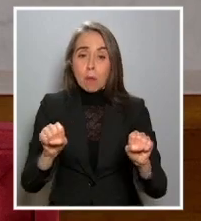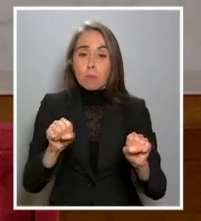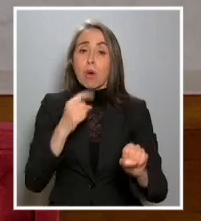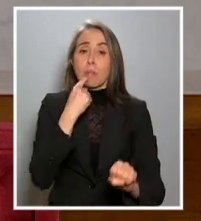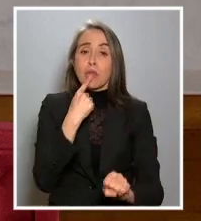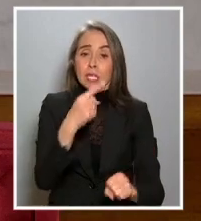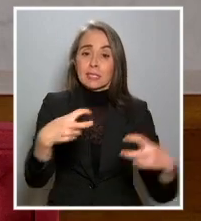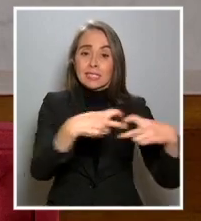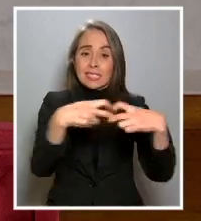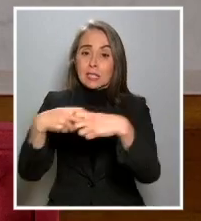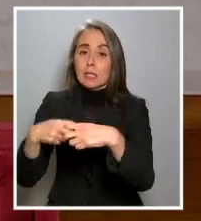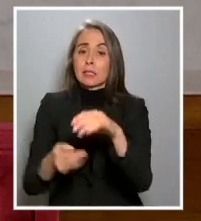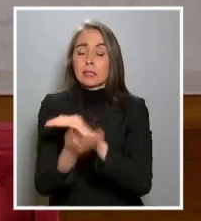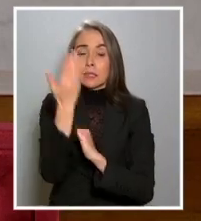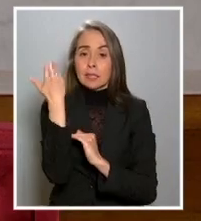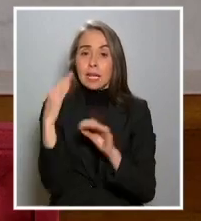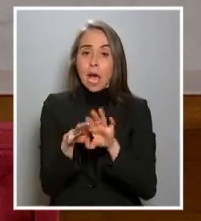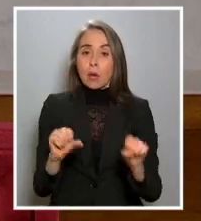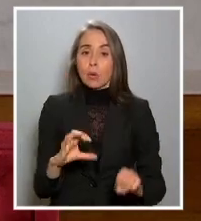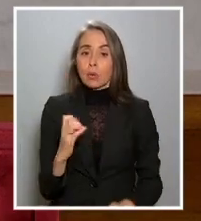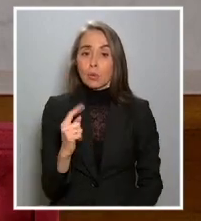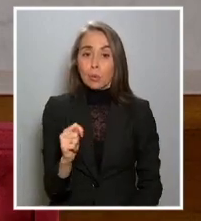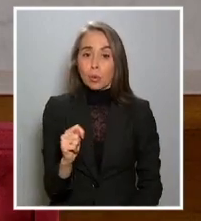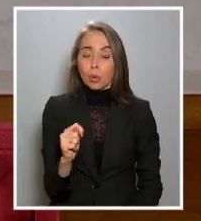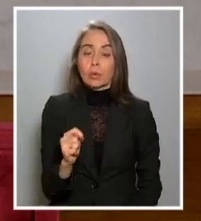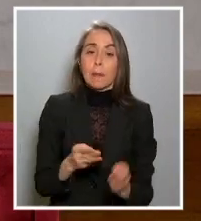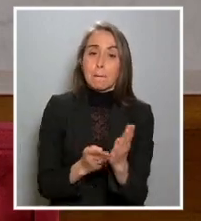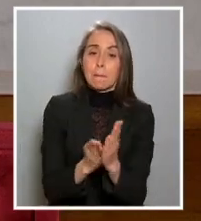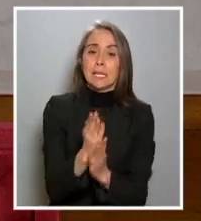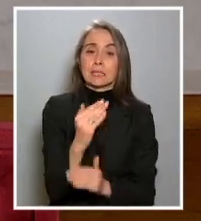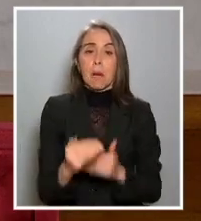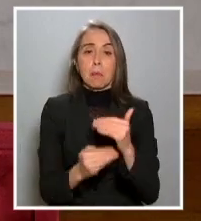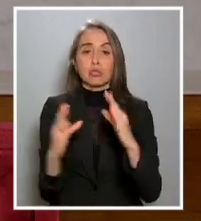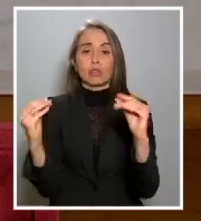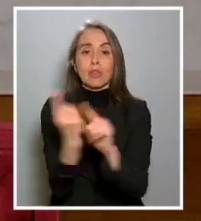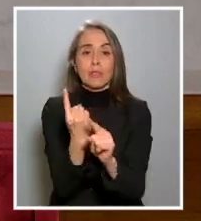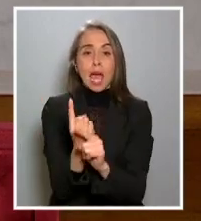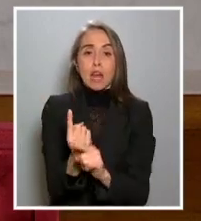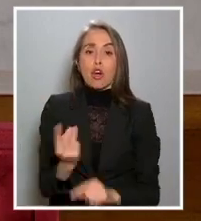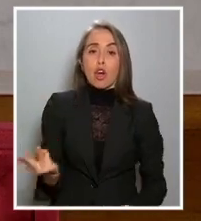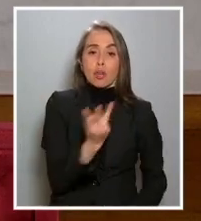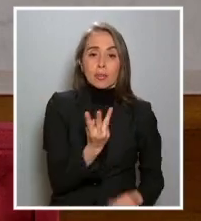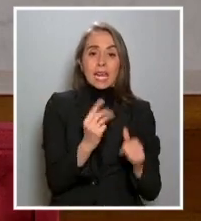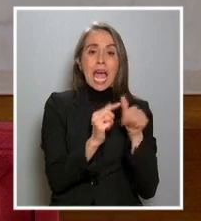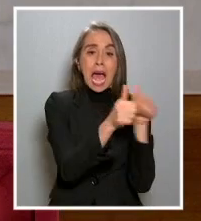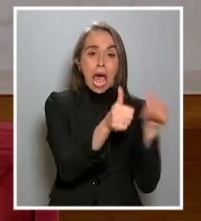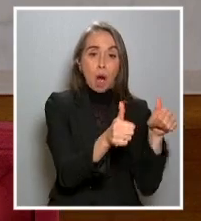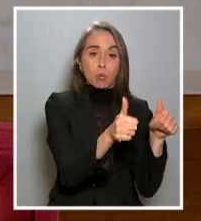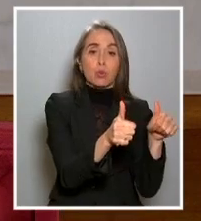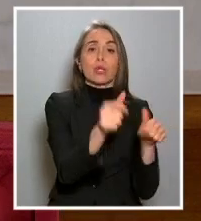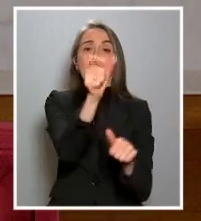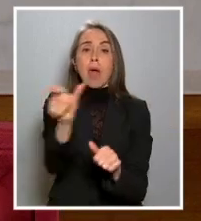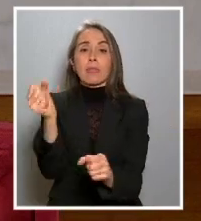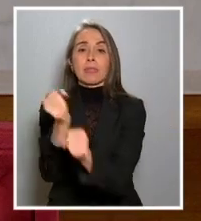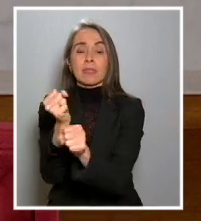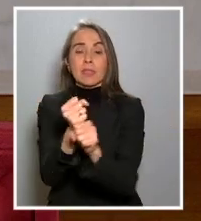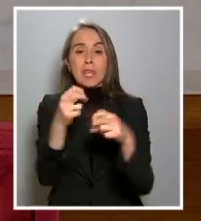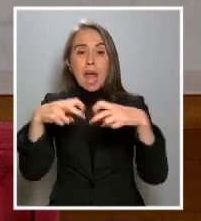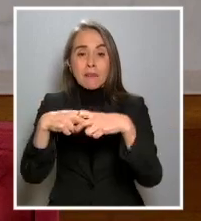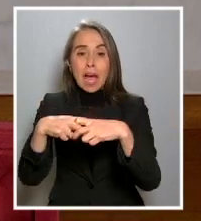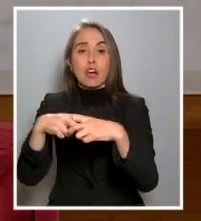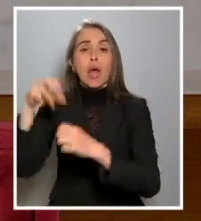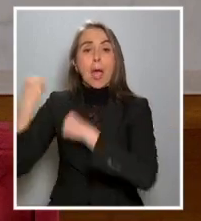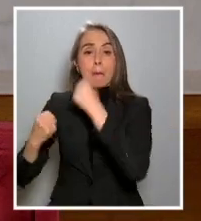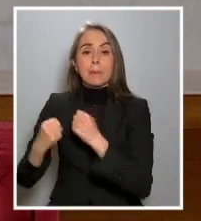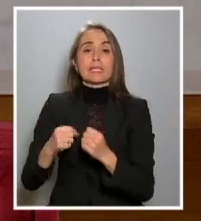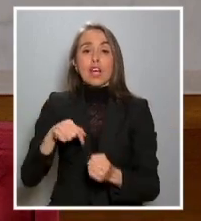sindical, tal como acordamos recientemente con la CUT, a iniciar un proceso de diálogo tripartito entre autoridades, trabajadores y empresarios que culmine a